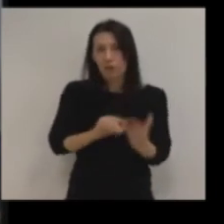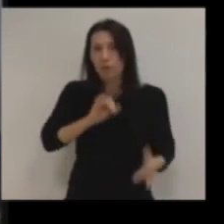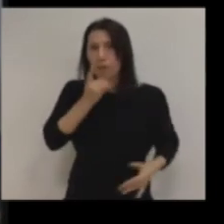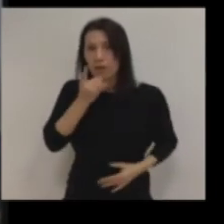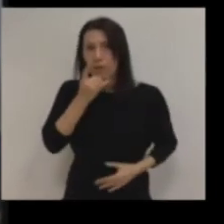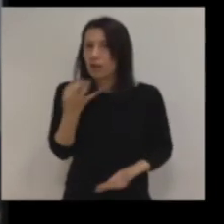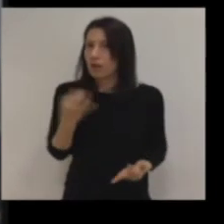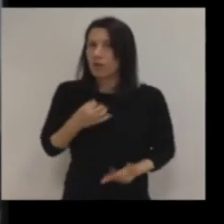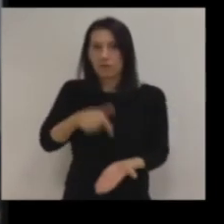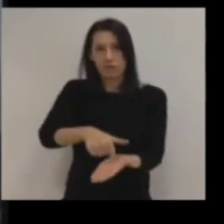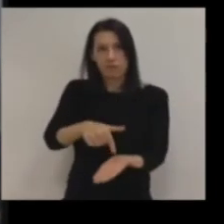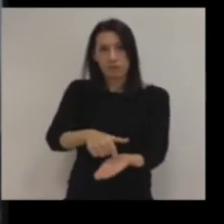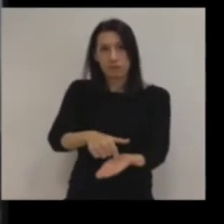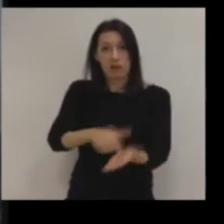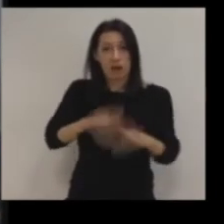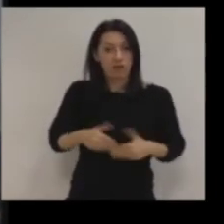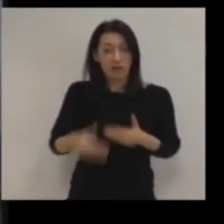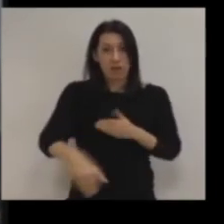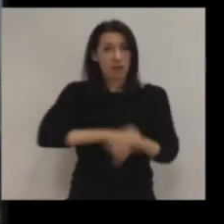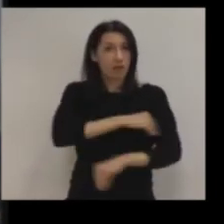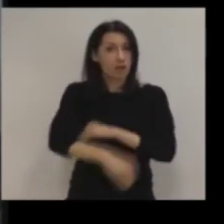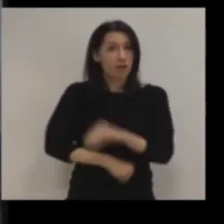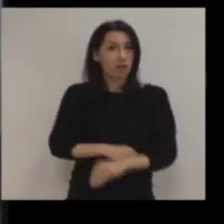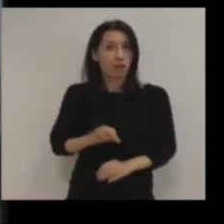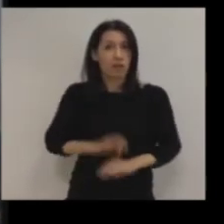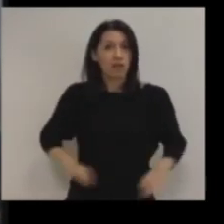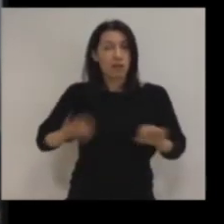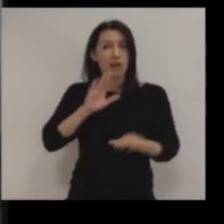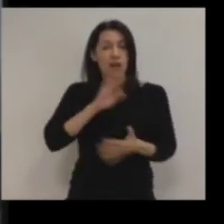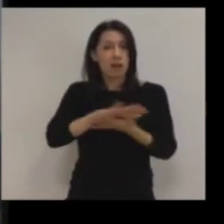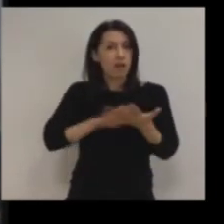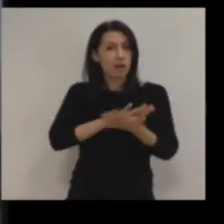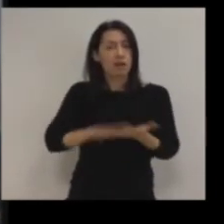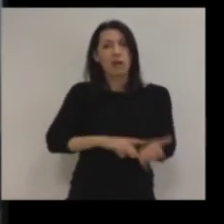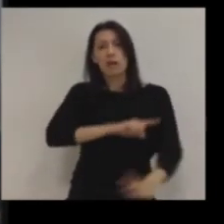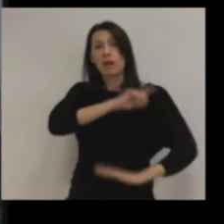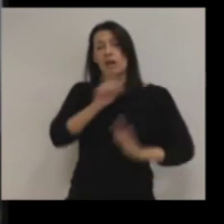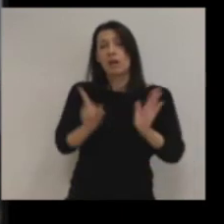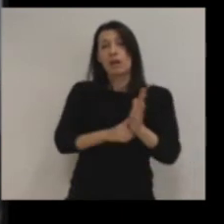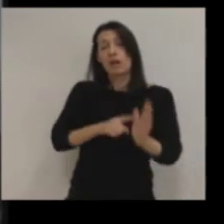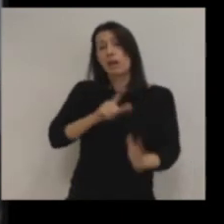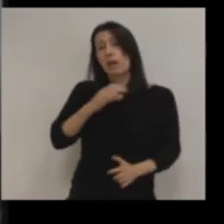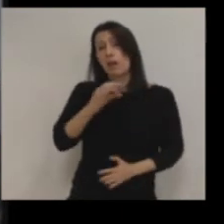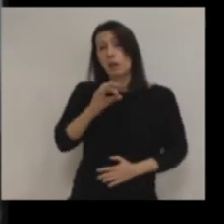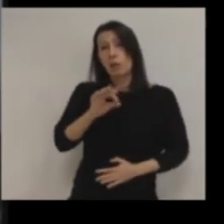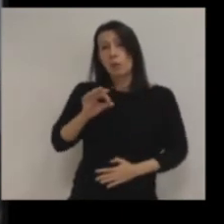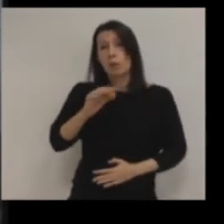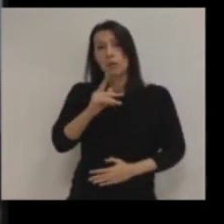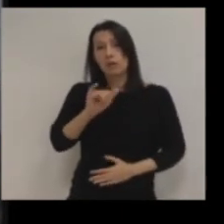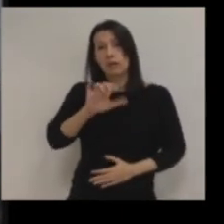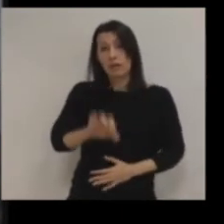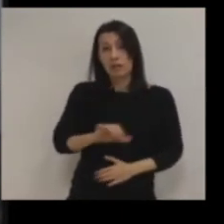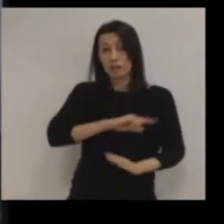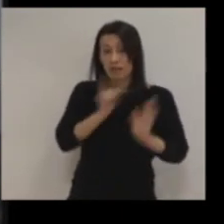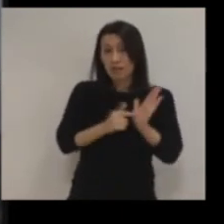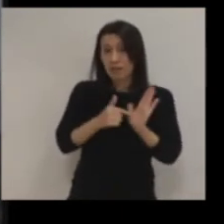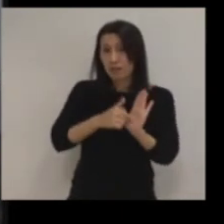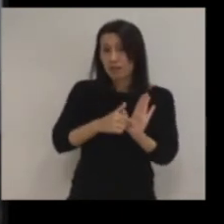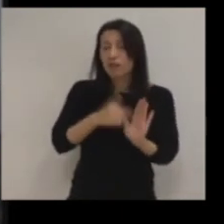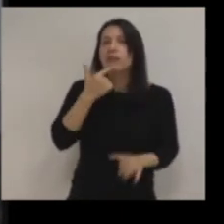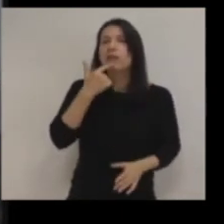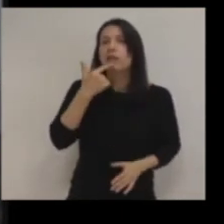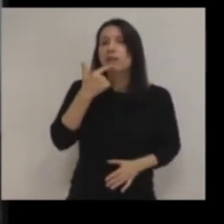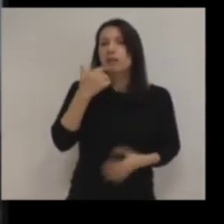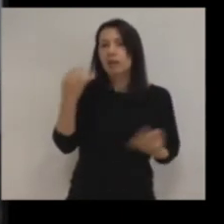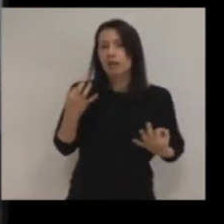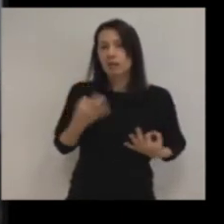nada. Yo, un ejemplo, has comentado la ley de cookies. Es curioso porque la ley de cookies misma, una de las cosas que dice